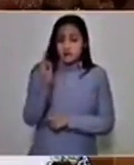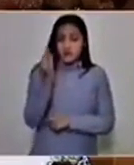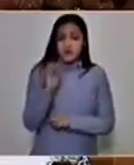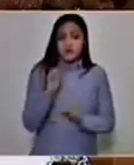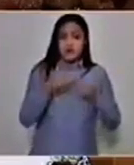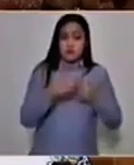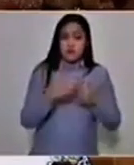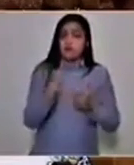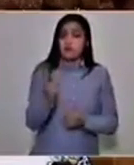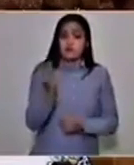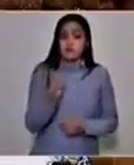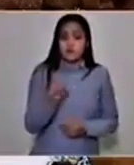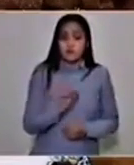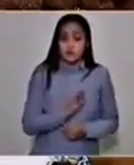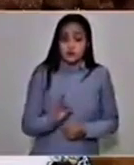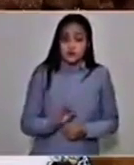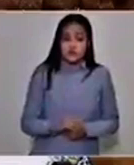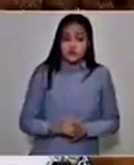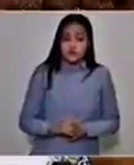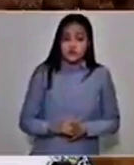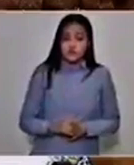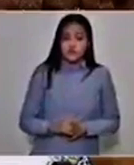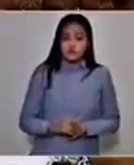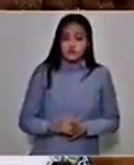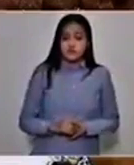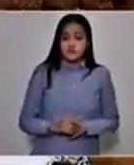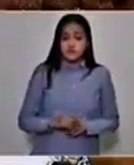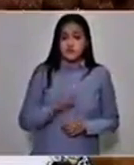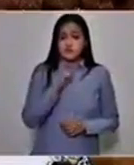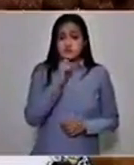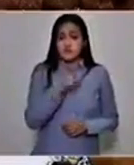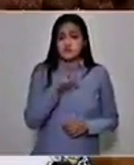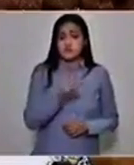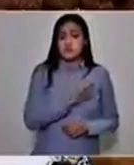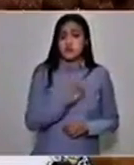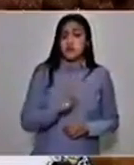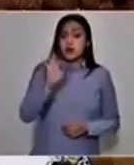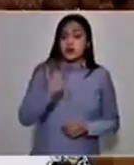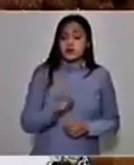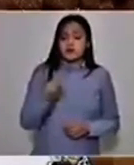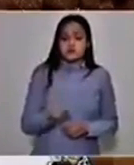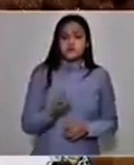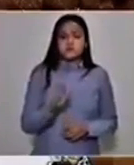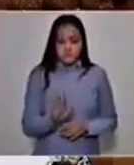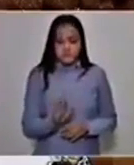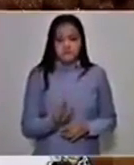una empresa federal y no podía ser un porcentaje, sino